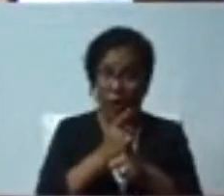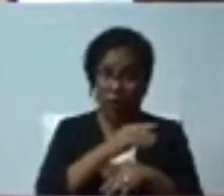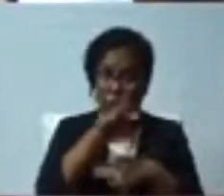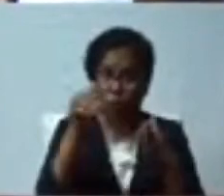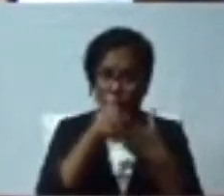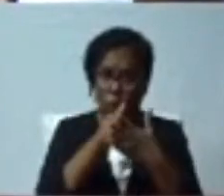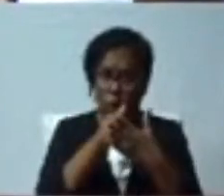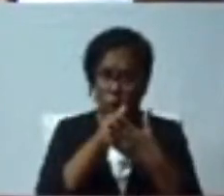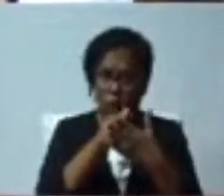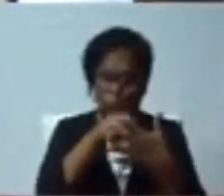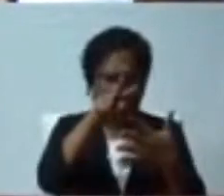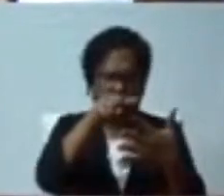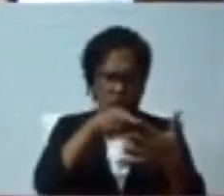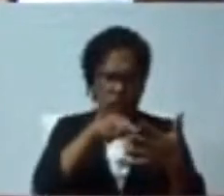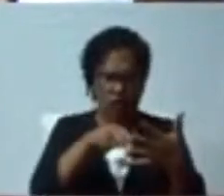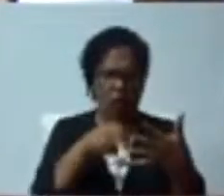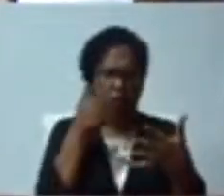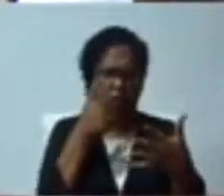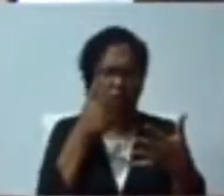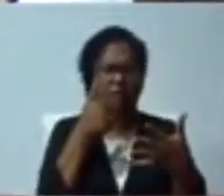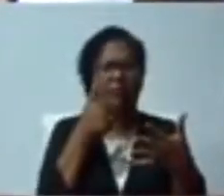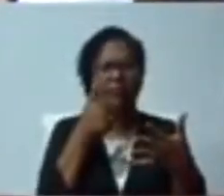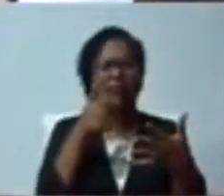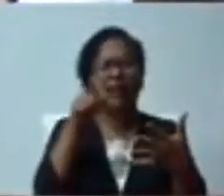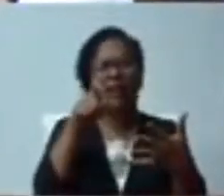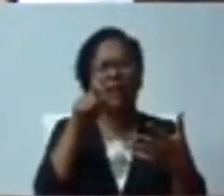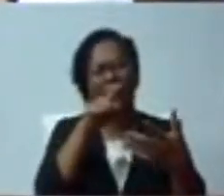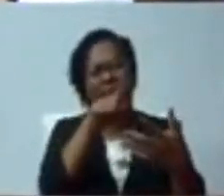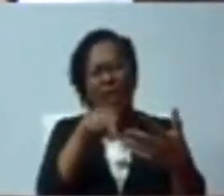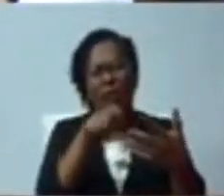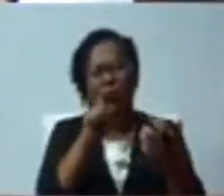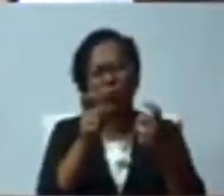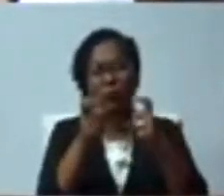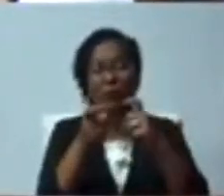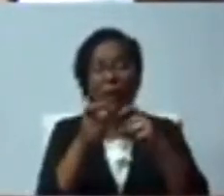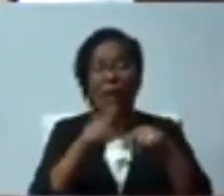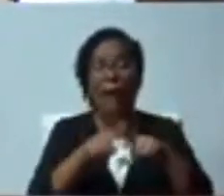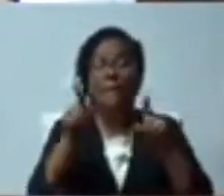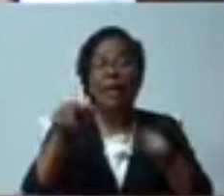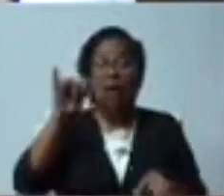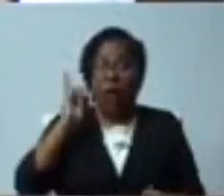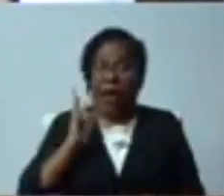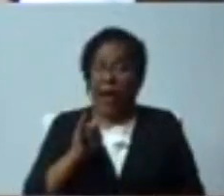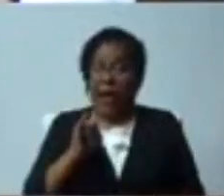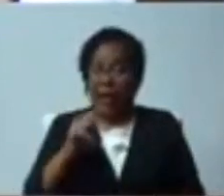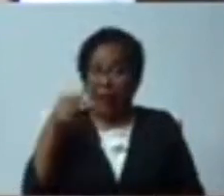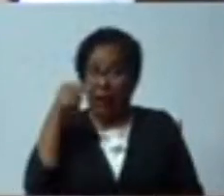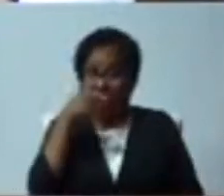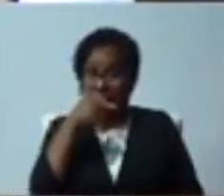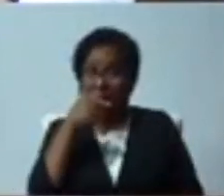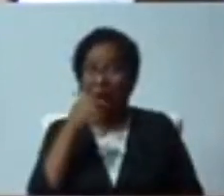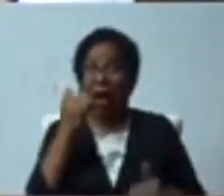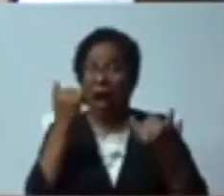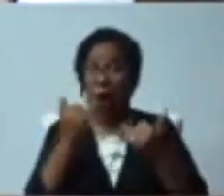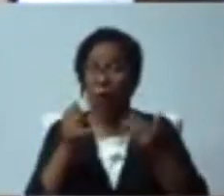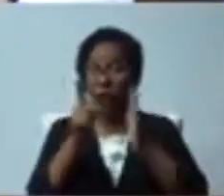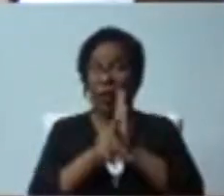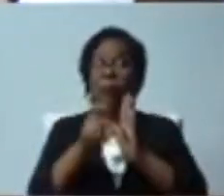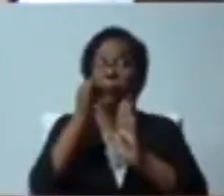diferente. Este proyecto tiene un gran tiempo yendo y viniendo,